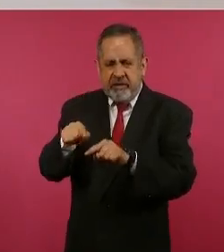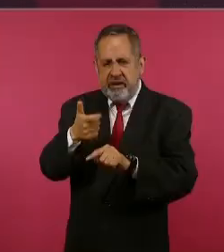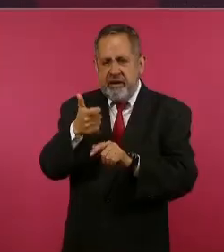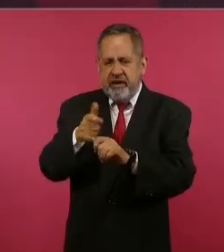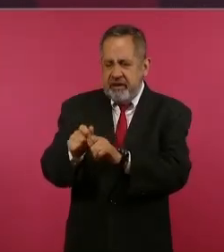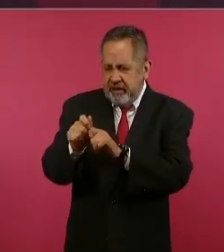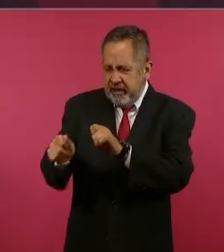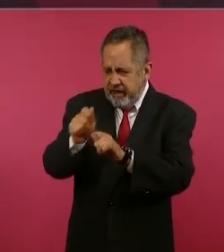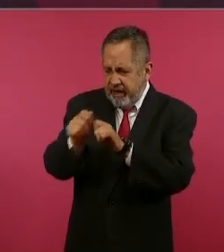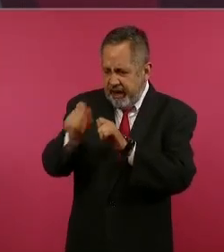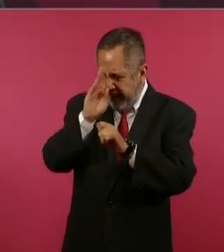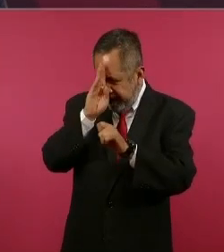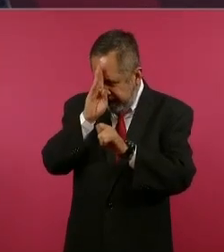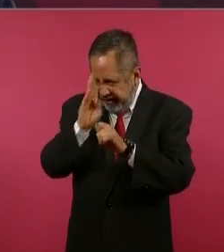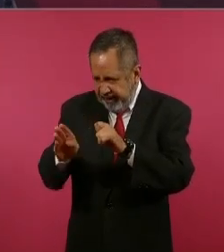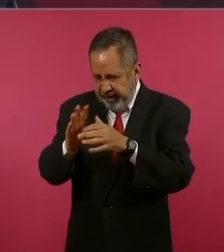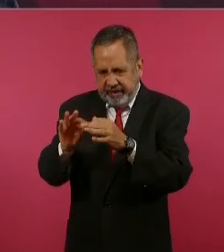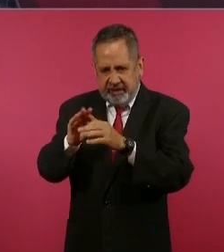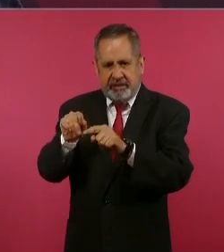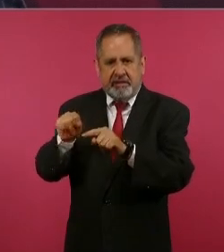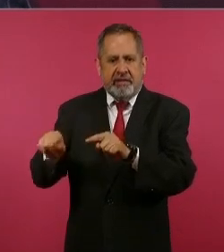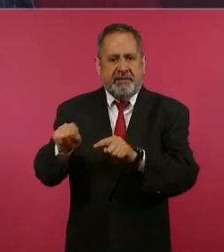reciba de manera directa